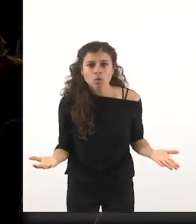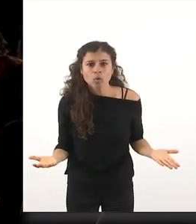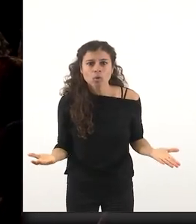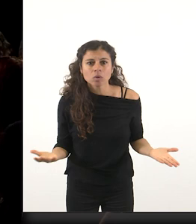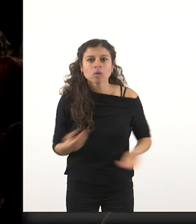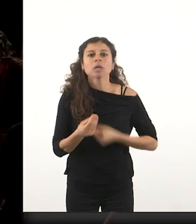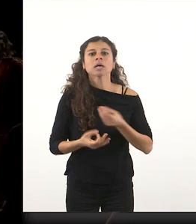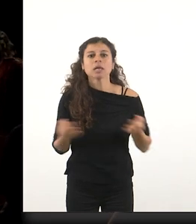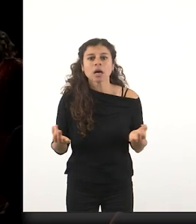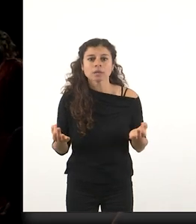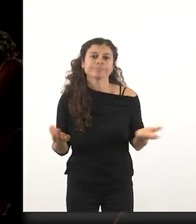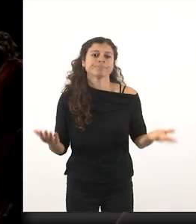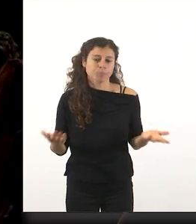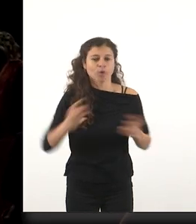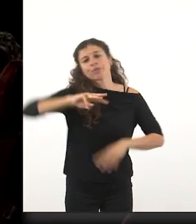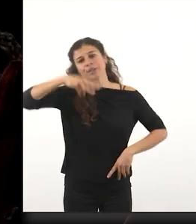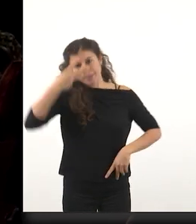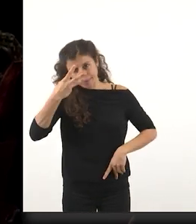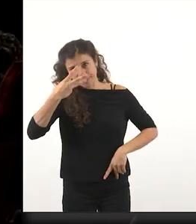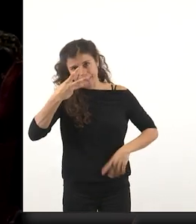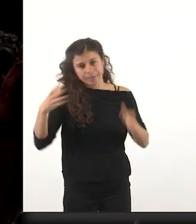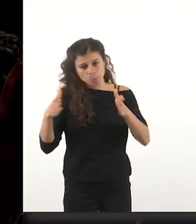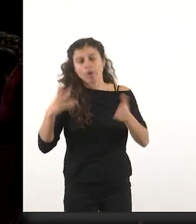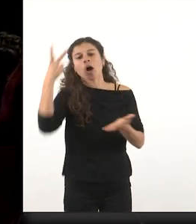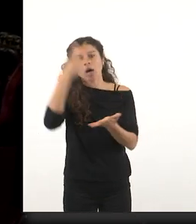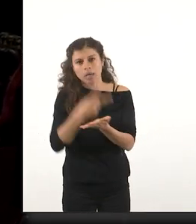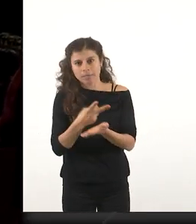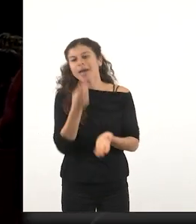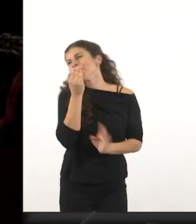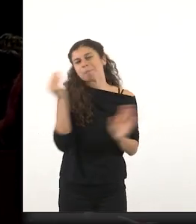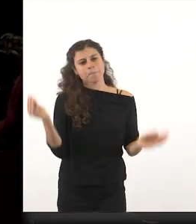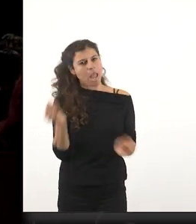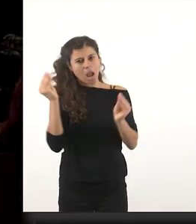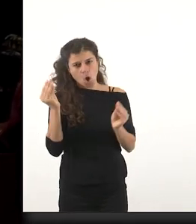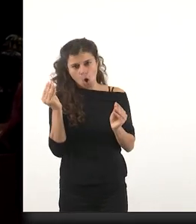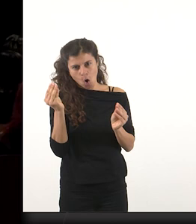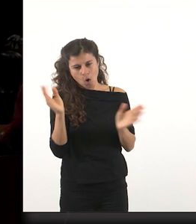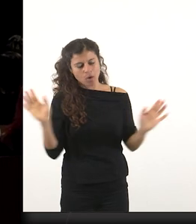Pues nada, hija, que las terceras temporadas, como son mejores que la segunda, y por supuesto que las